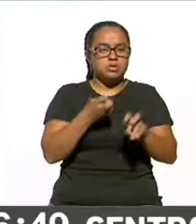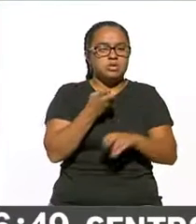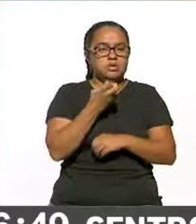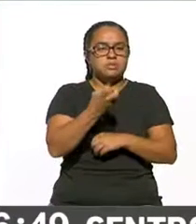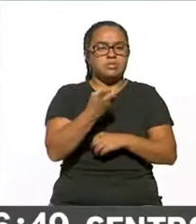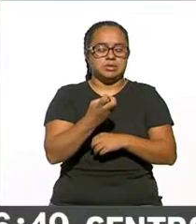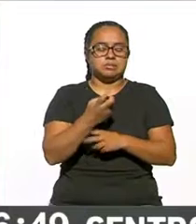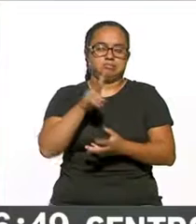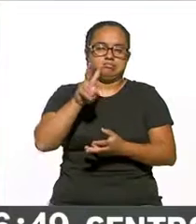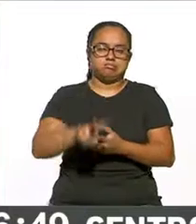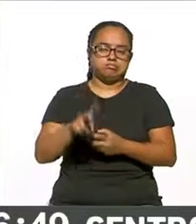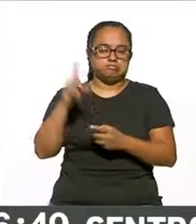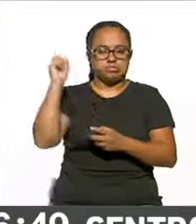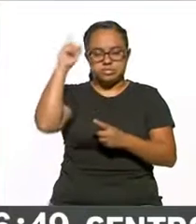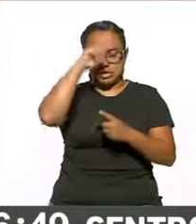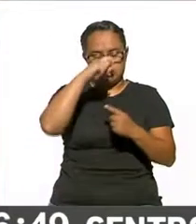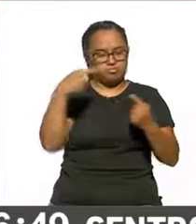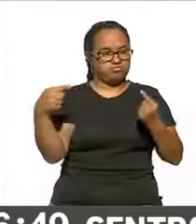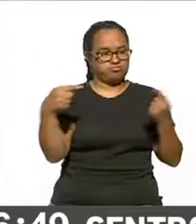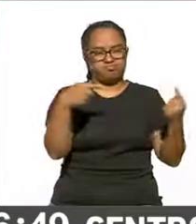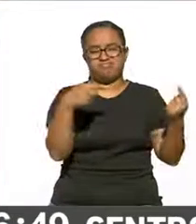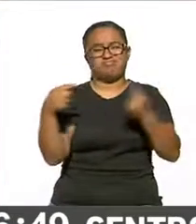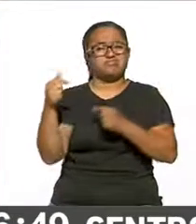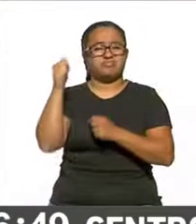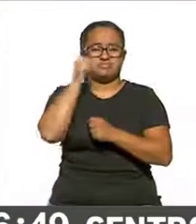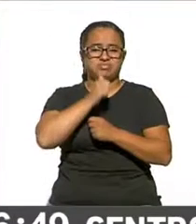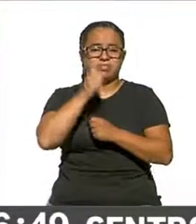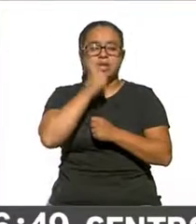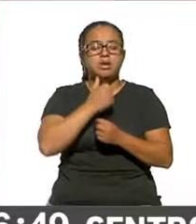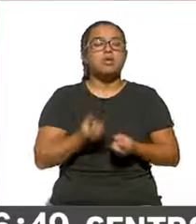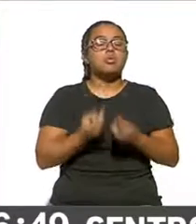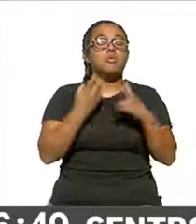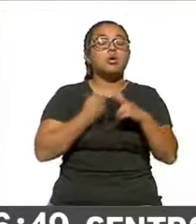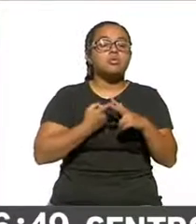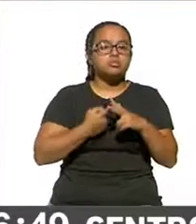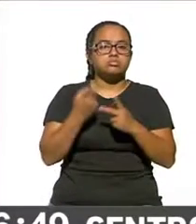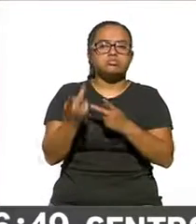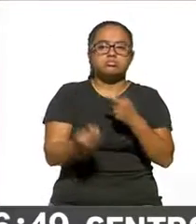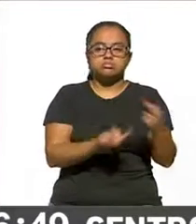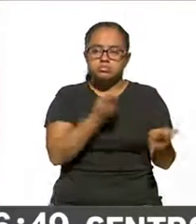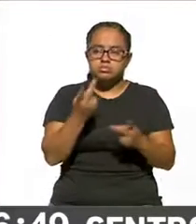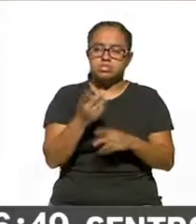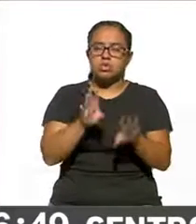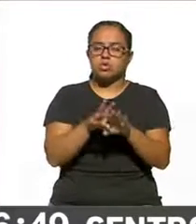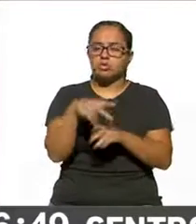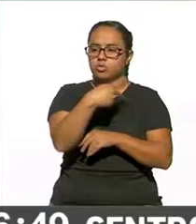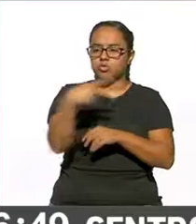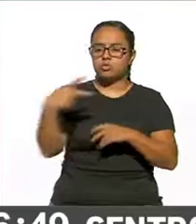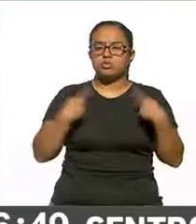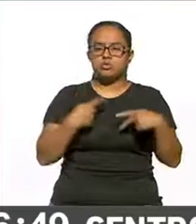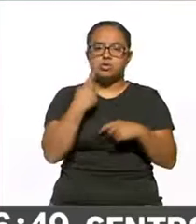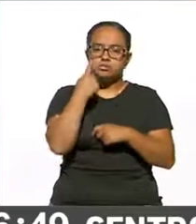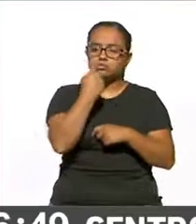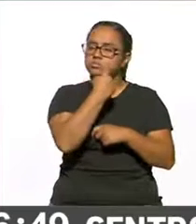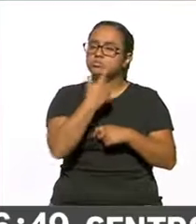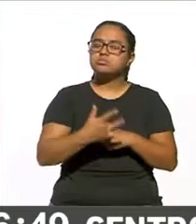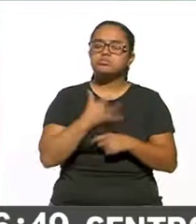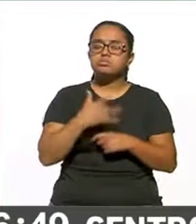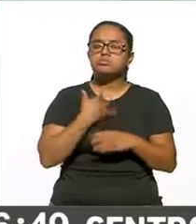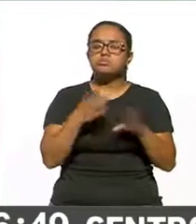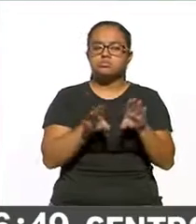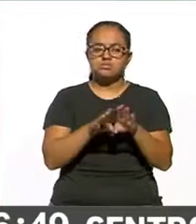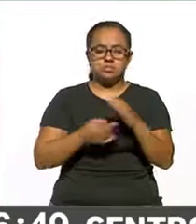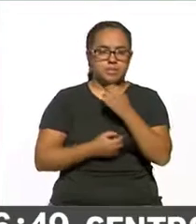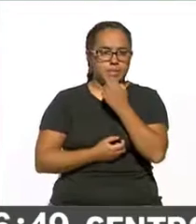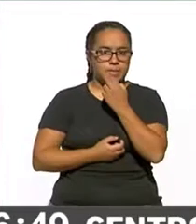duda polémico y siempre lo será, que arrojan los números, las encuestas, la percepción ciudadana.